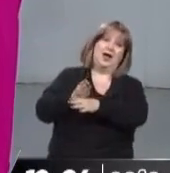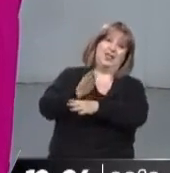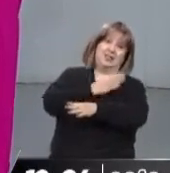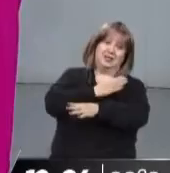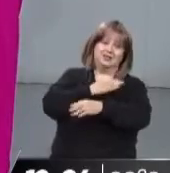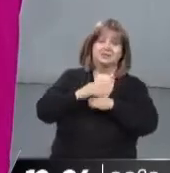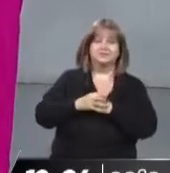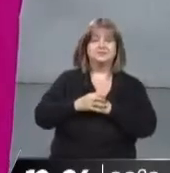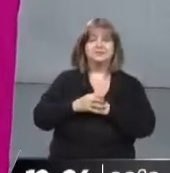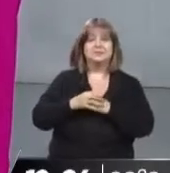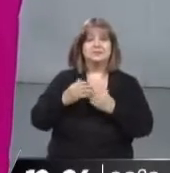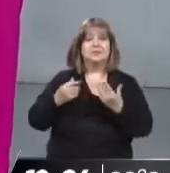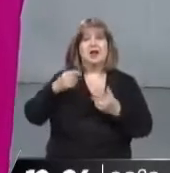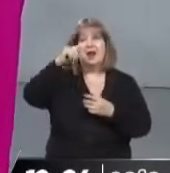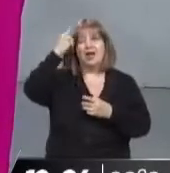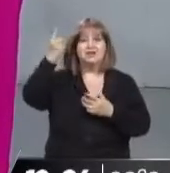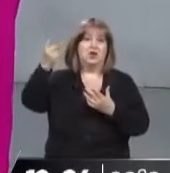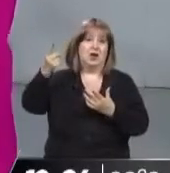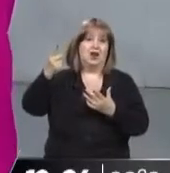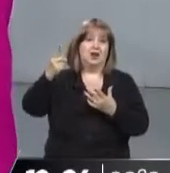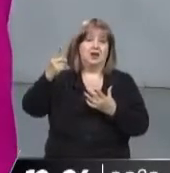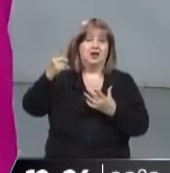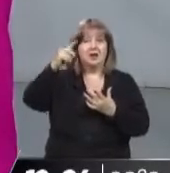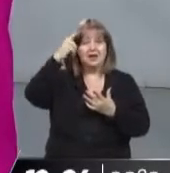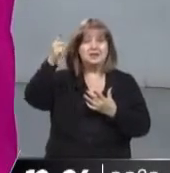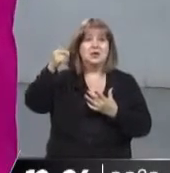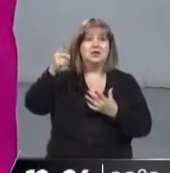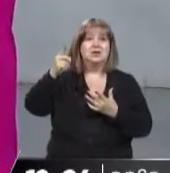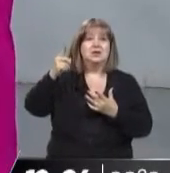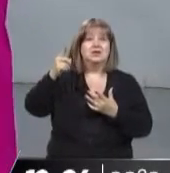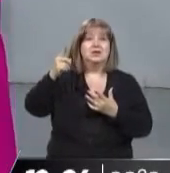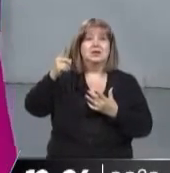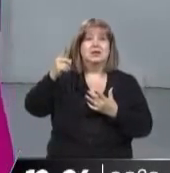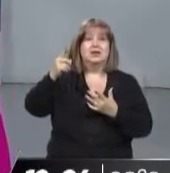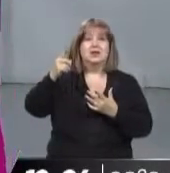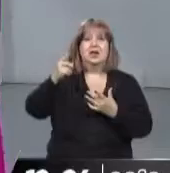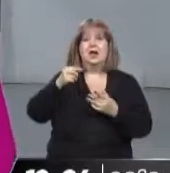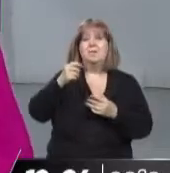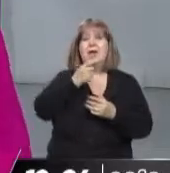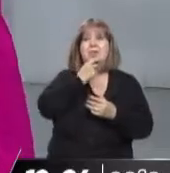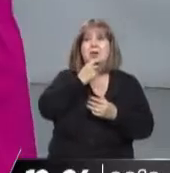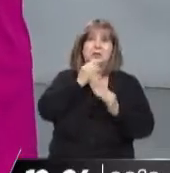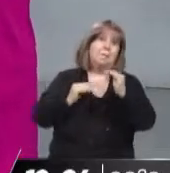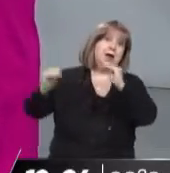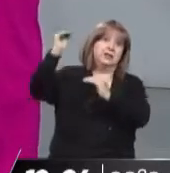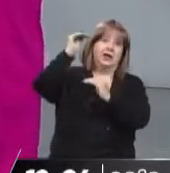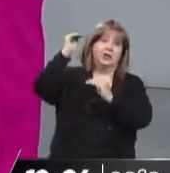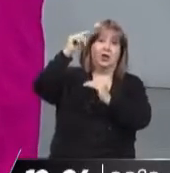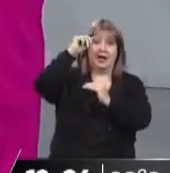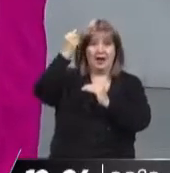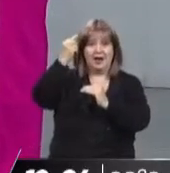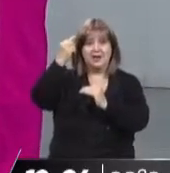estos. Totalmente. Y si lo comparamos con la nacional, obviamente a nivel nacional, los números inclusive de Mendoza están mucho, están por encima, ¿no?